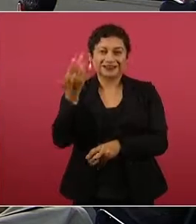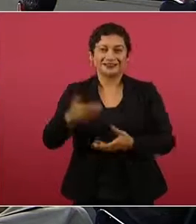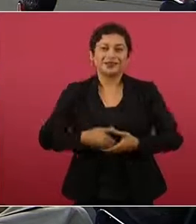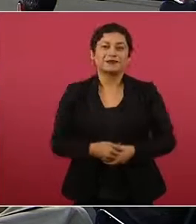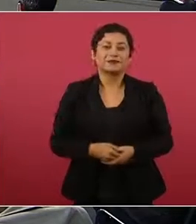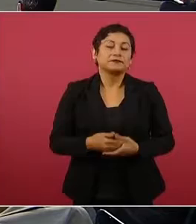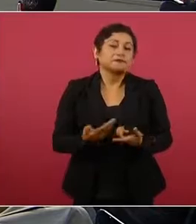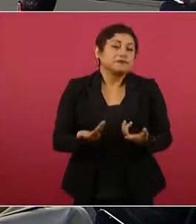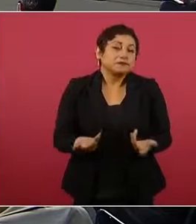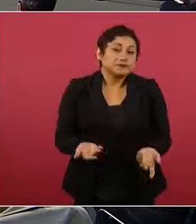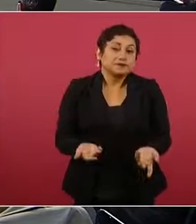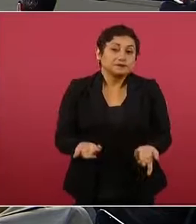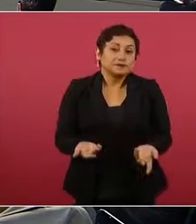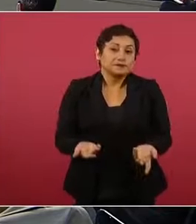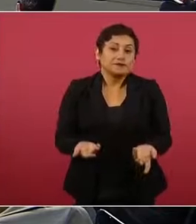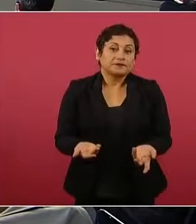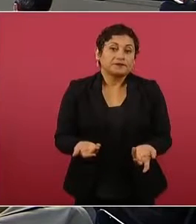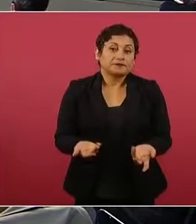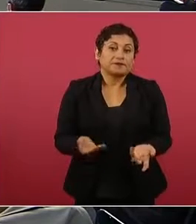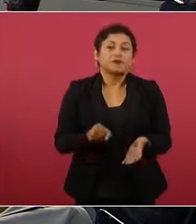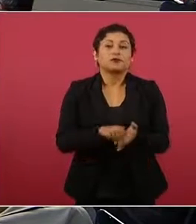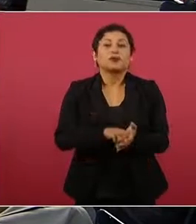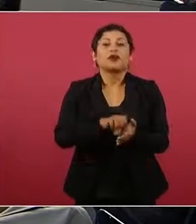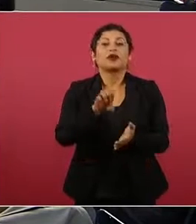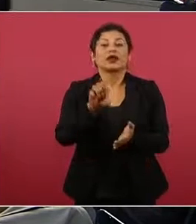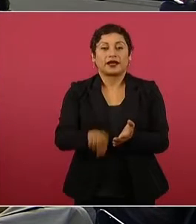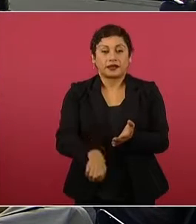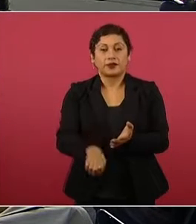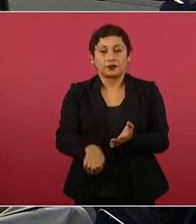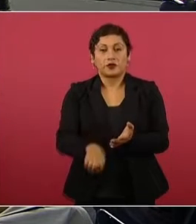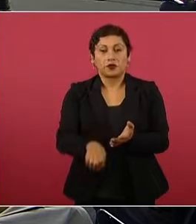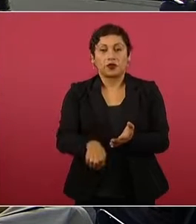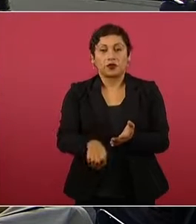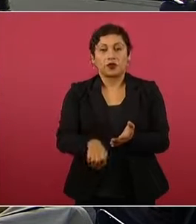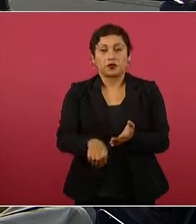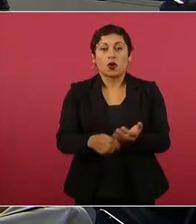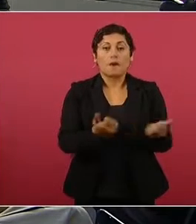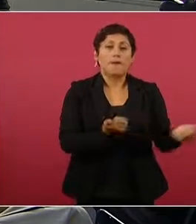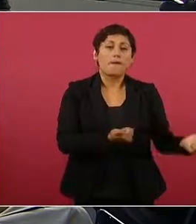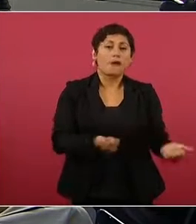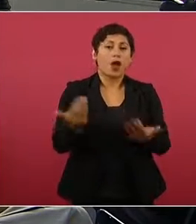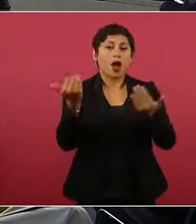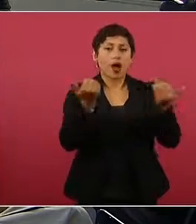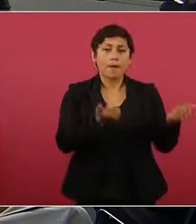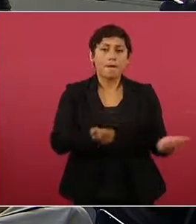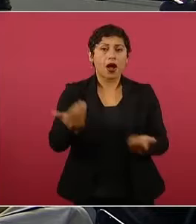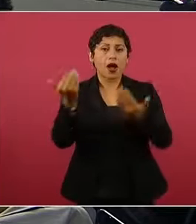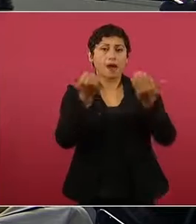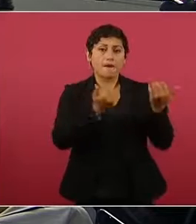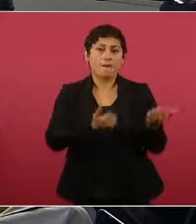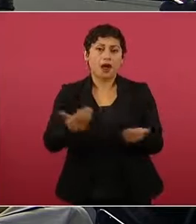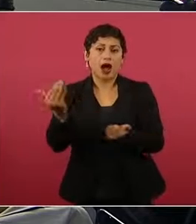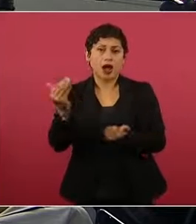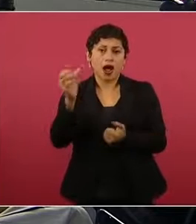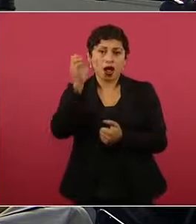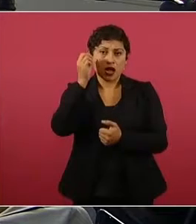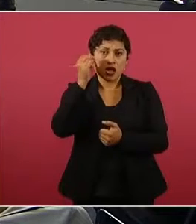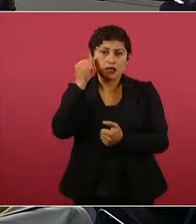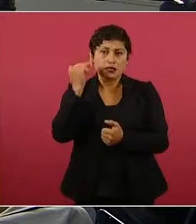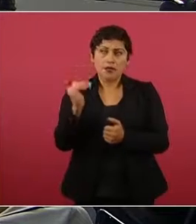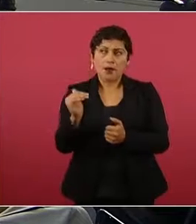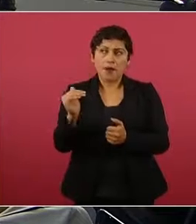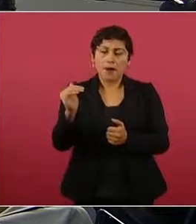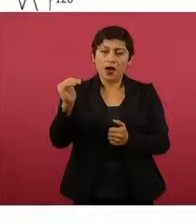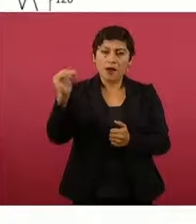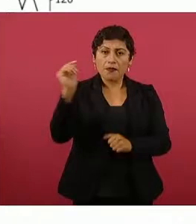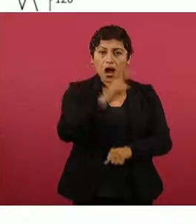de cómo hemos venido creciendo en exportaciones con relación a Estados Unidos, ¿no?